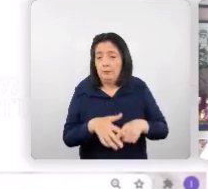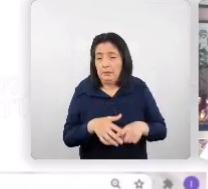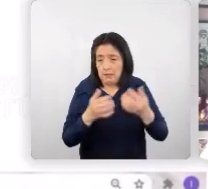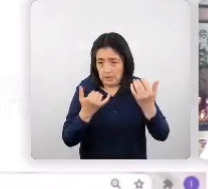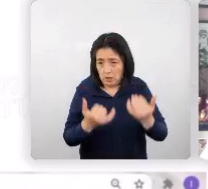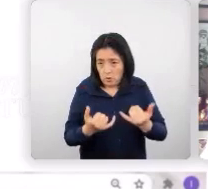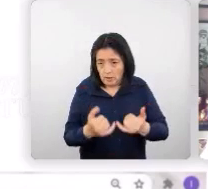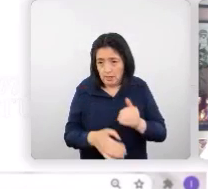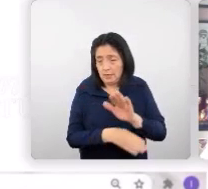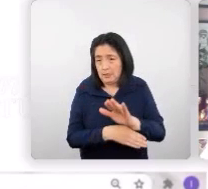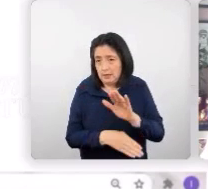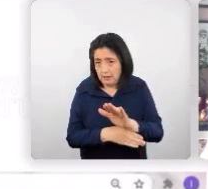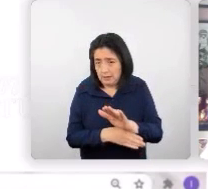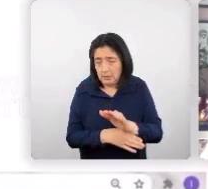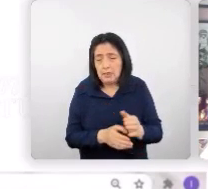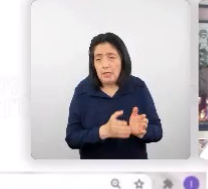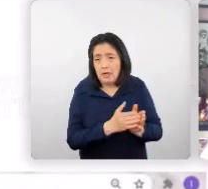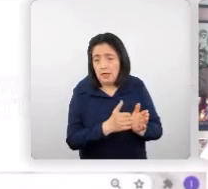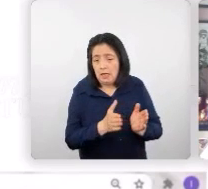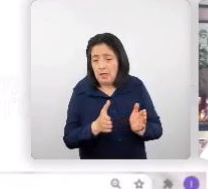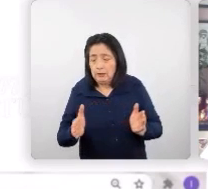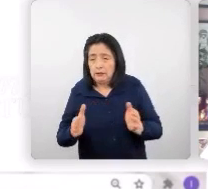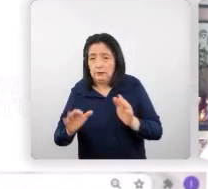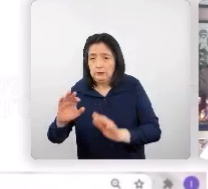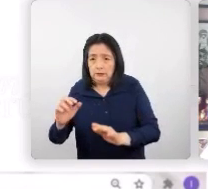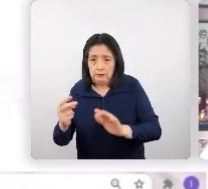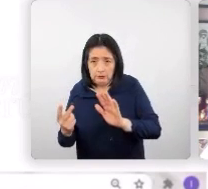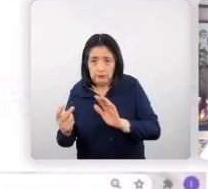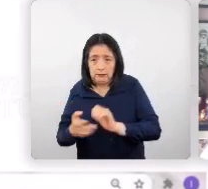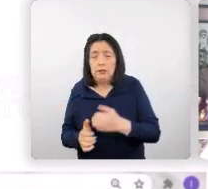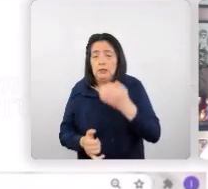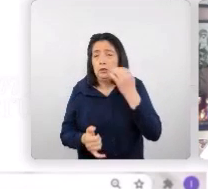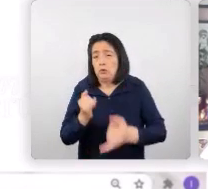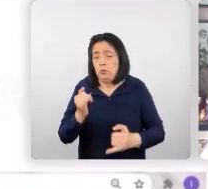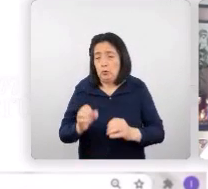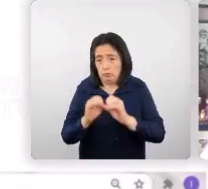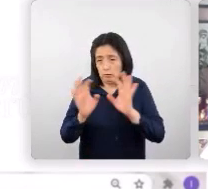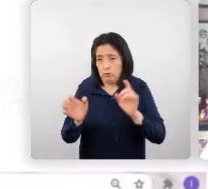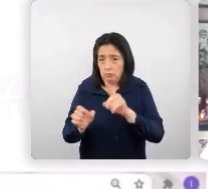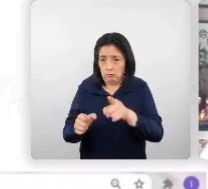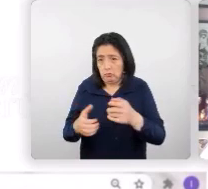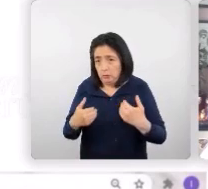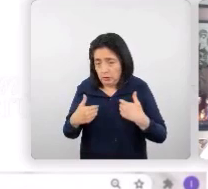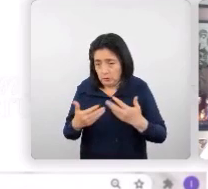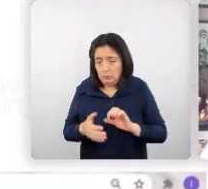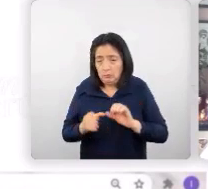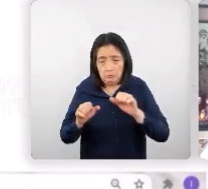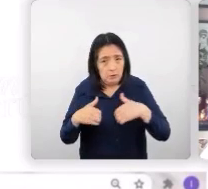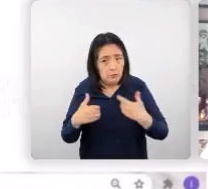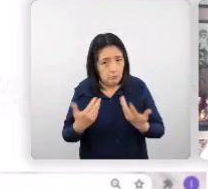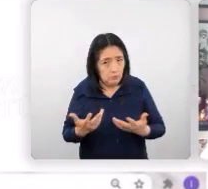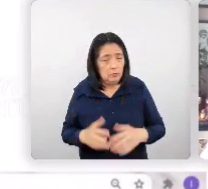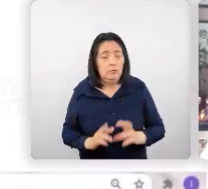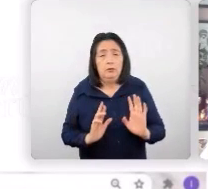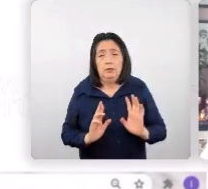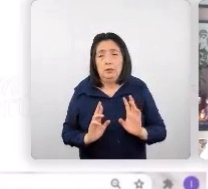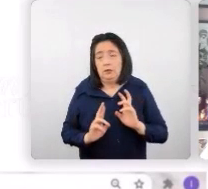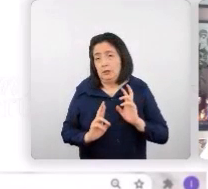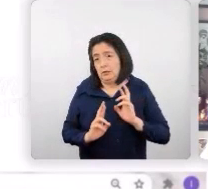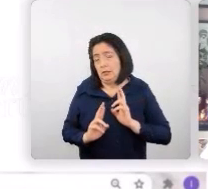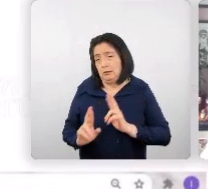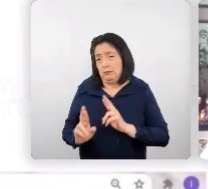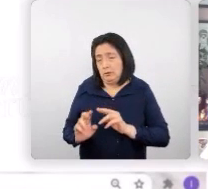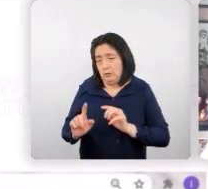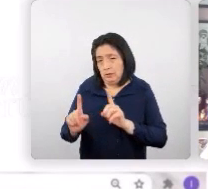por la tarde hasta el día 17, que es el último día que ustedes van a tener para poder rendir